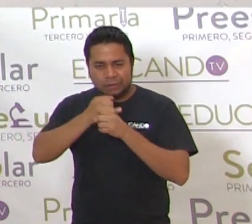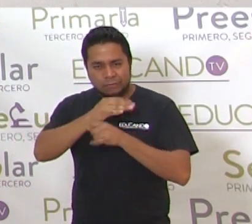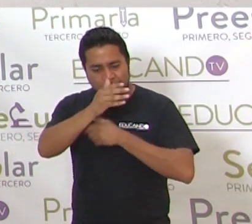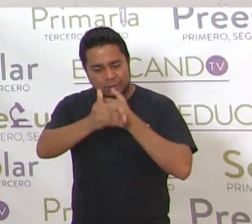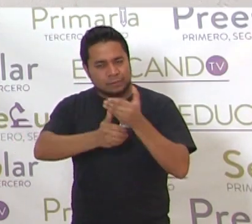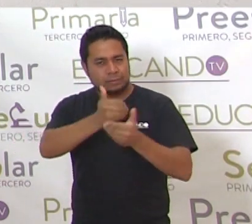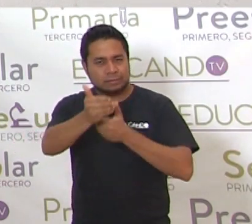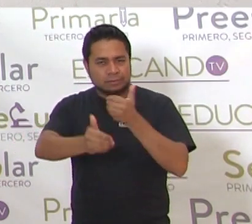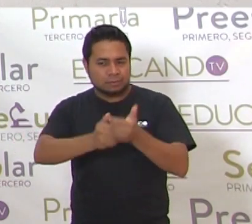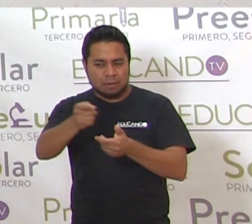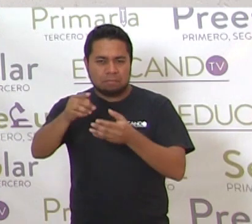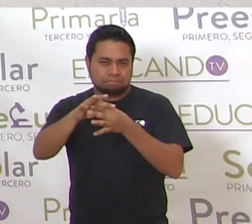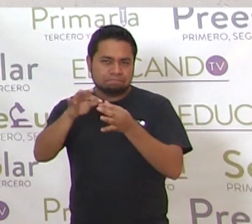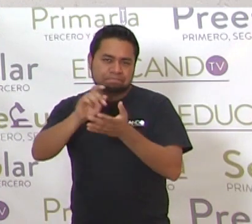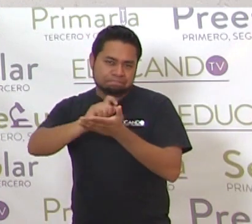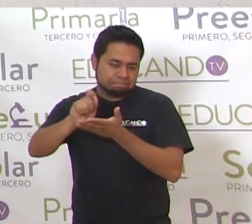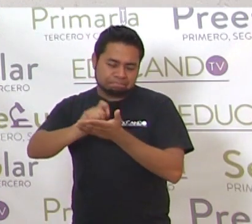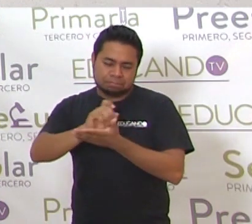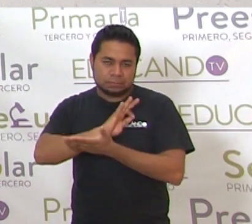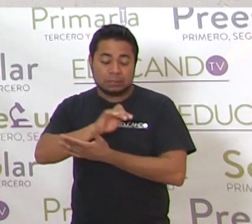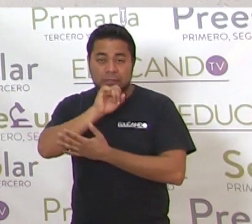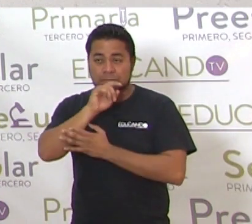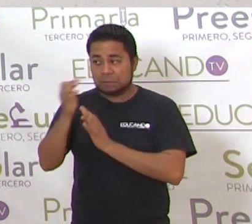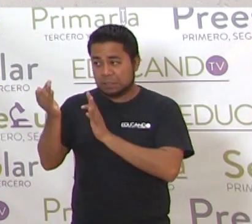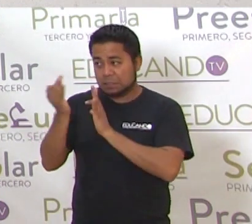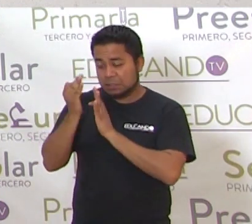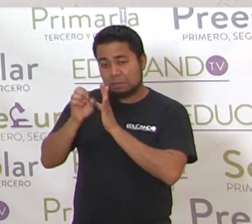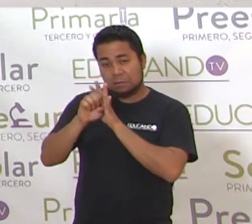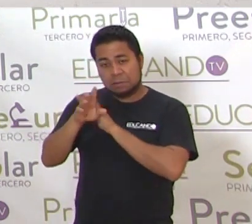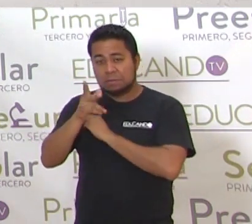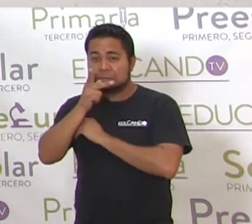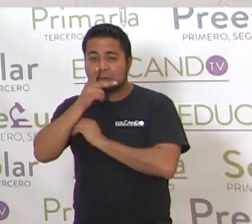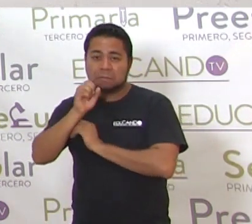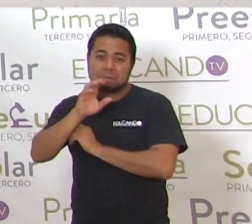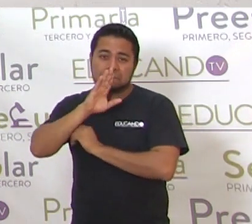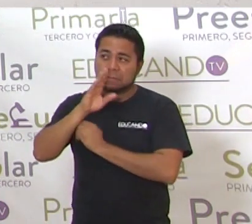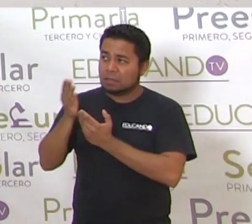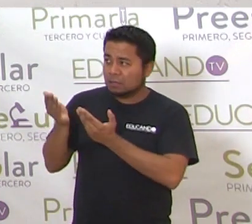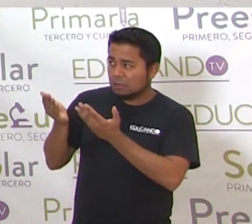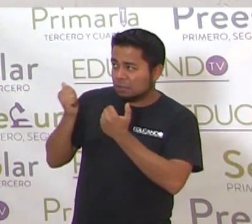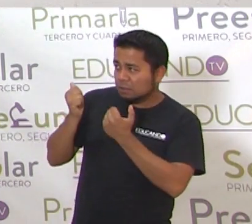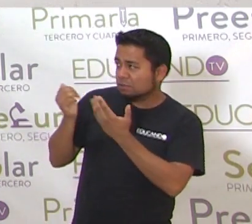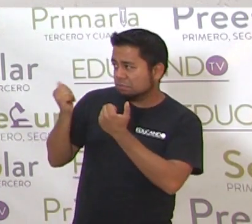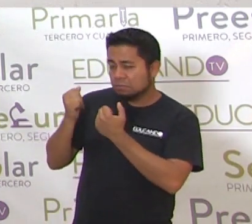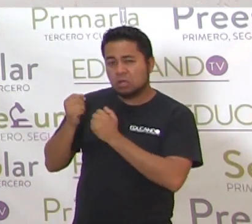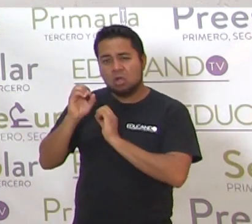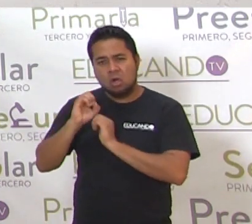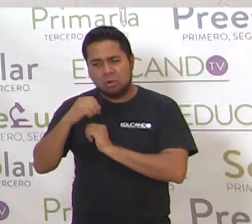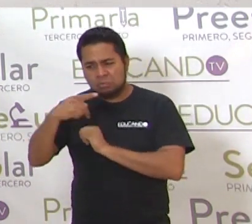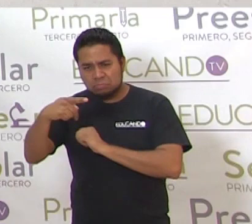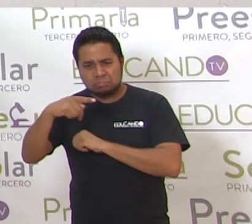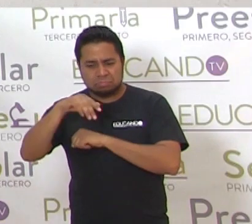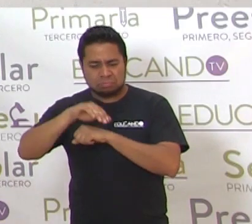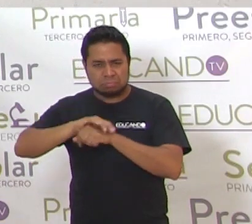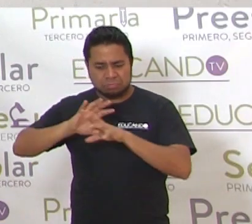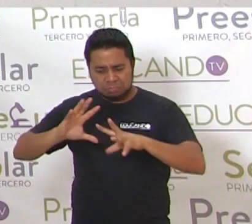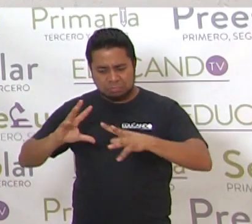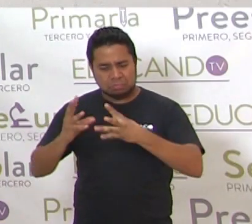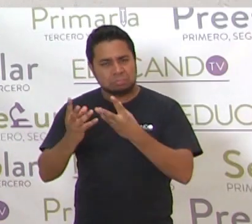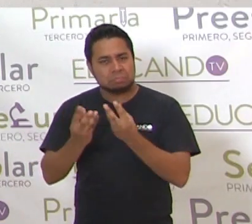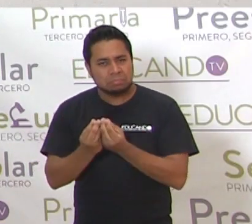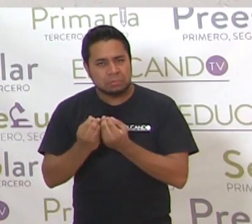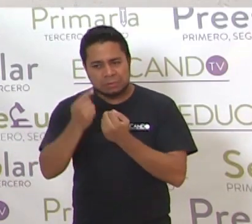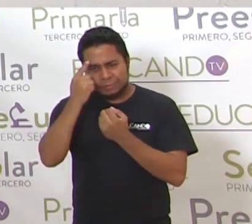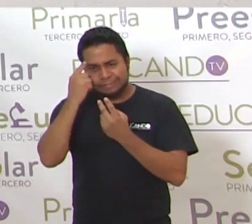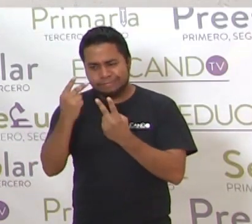largo de todos estos minutos también si estás cerca papá o mamá puedes invitarlos o reunirte con tus amigos y